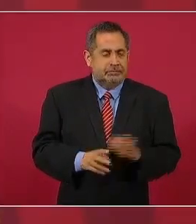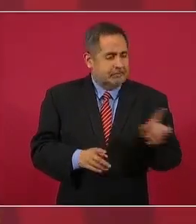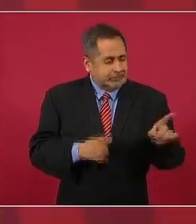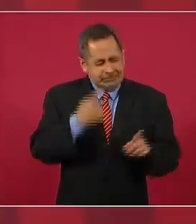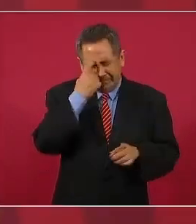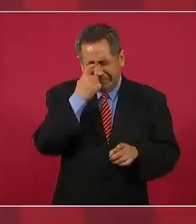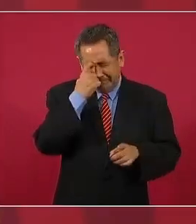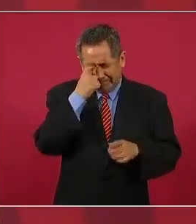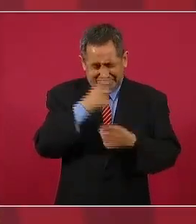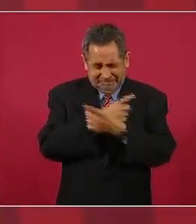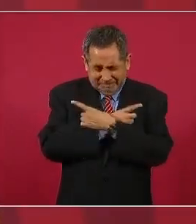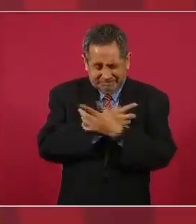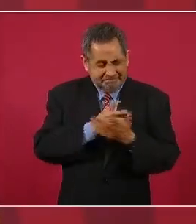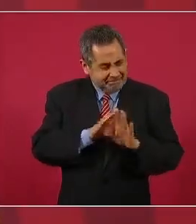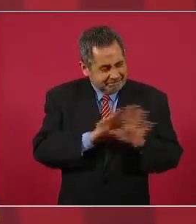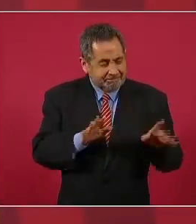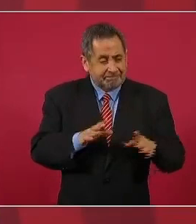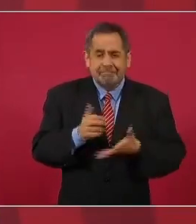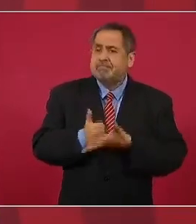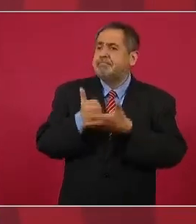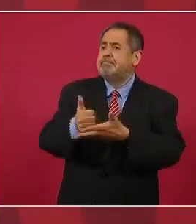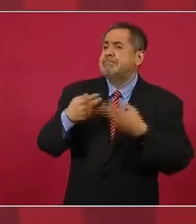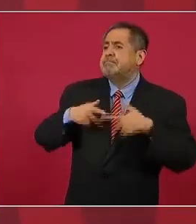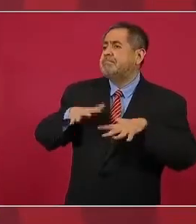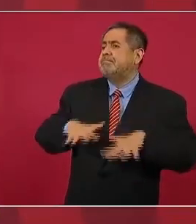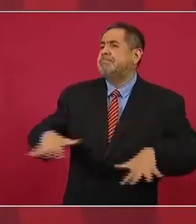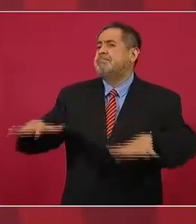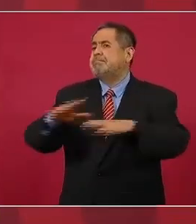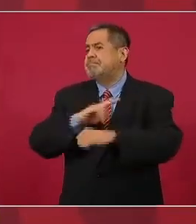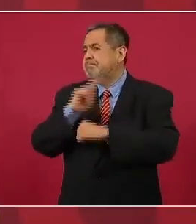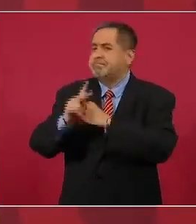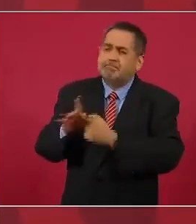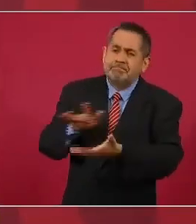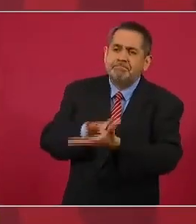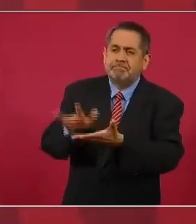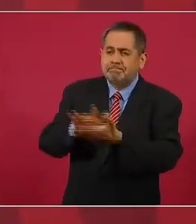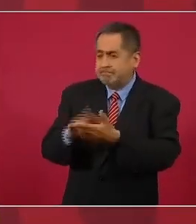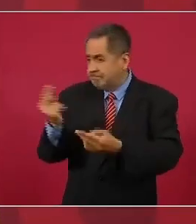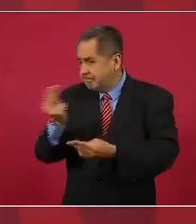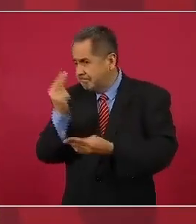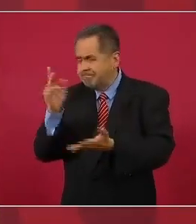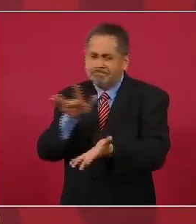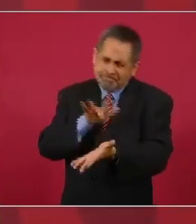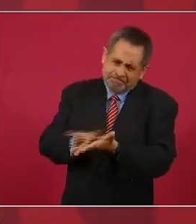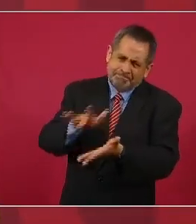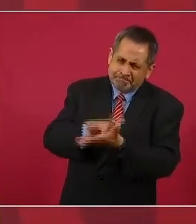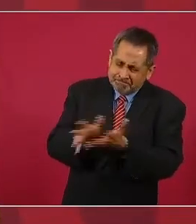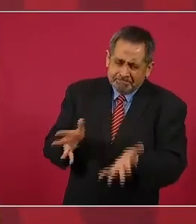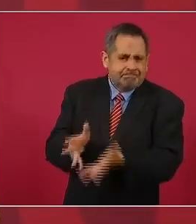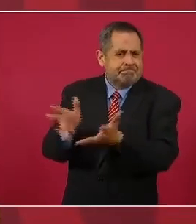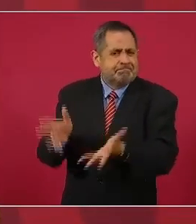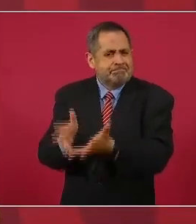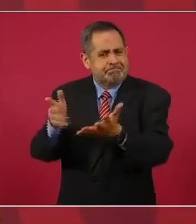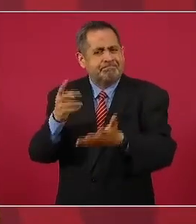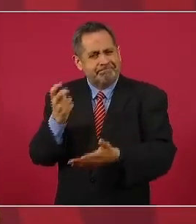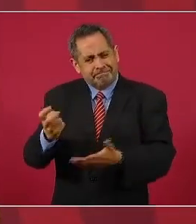moralicen, que ayuden al país, que ayuden a la gente necesitada,